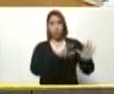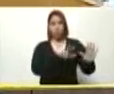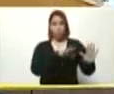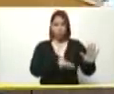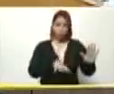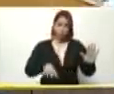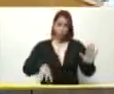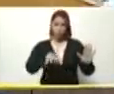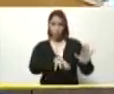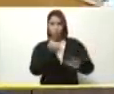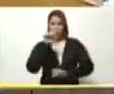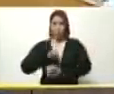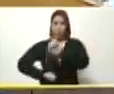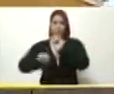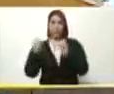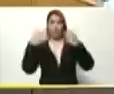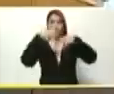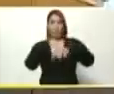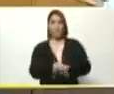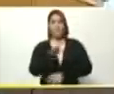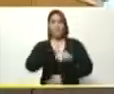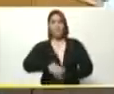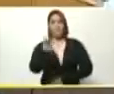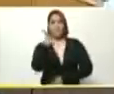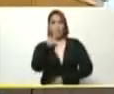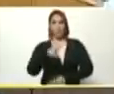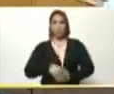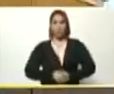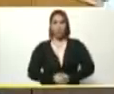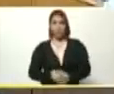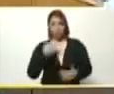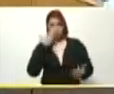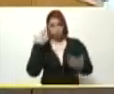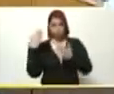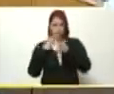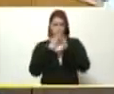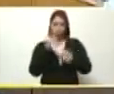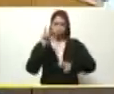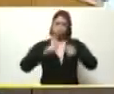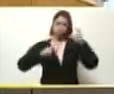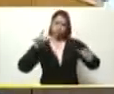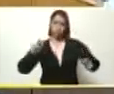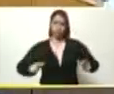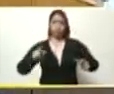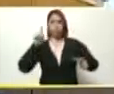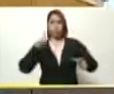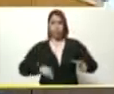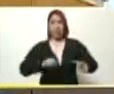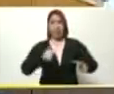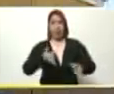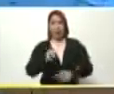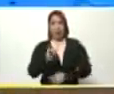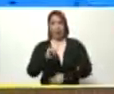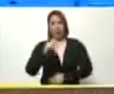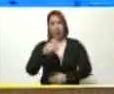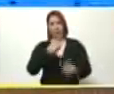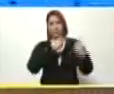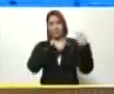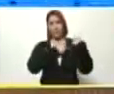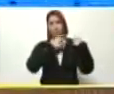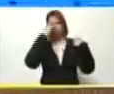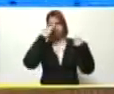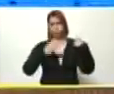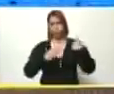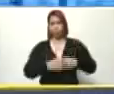regiones de defensa integral del país. Allá está todo su personal. Aquí están sus comandantes. El